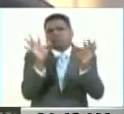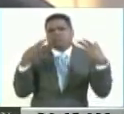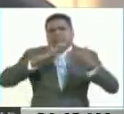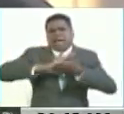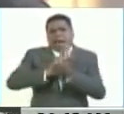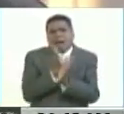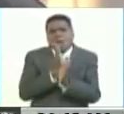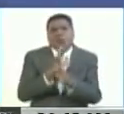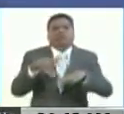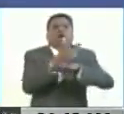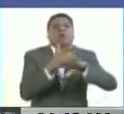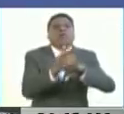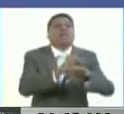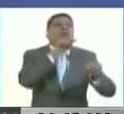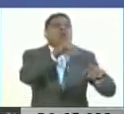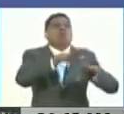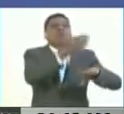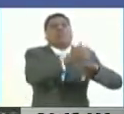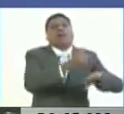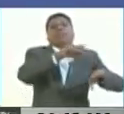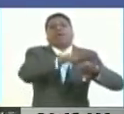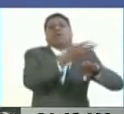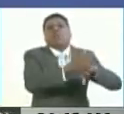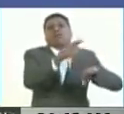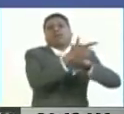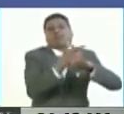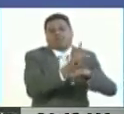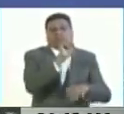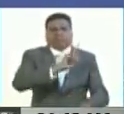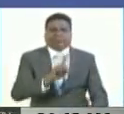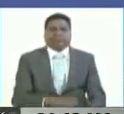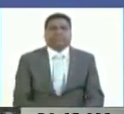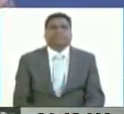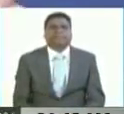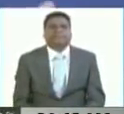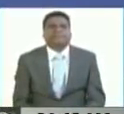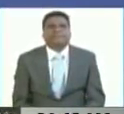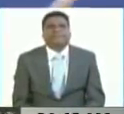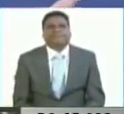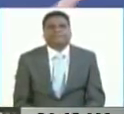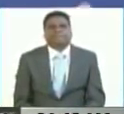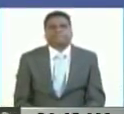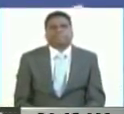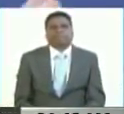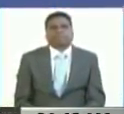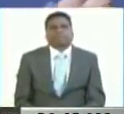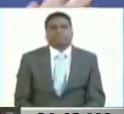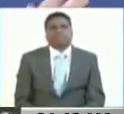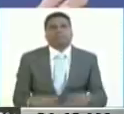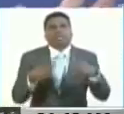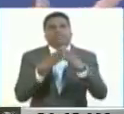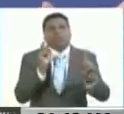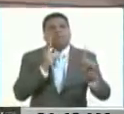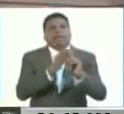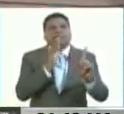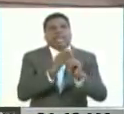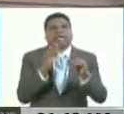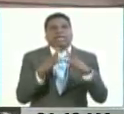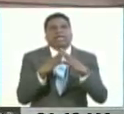Ok, recordemos que nos encontramos con Feijóo Jiménez, él es especialista en tecnologías y me gustaría preguntar, ¿ataque cibernético es uno que recuerdes